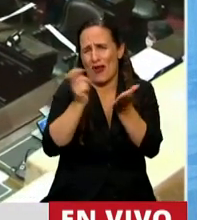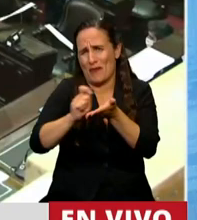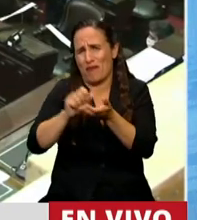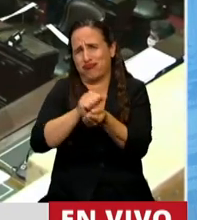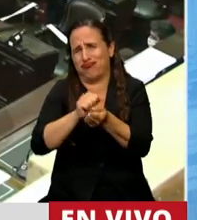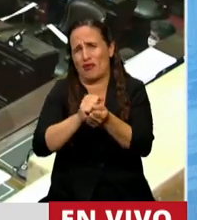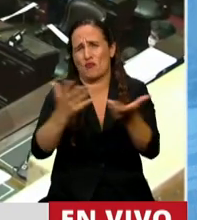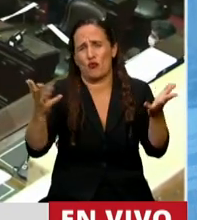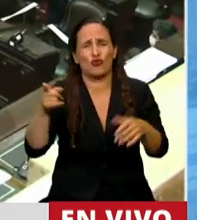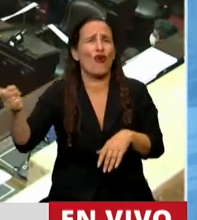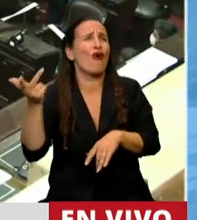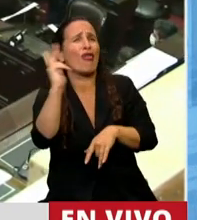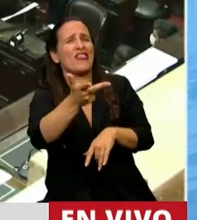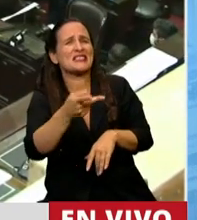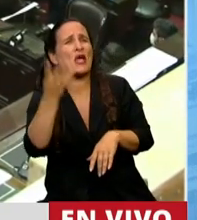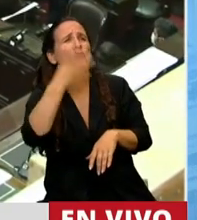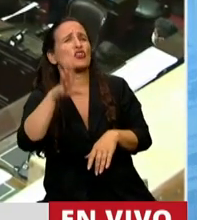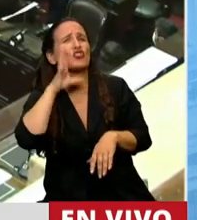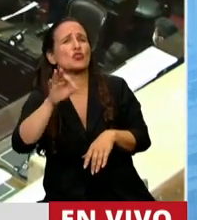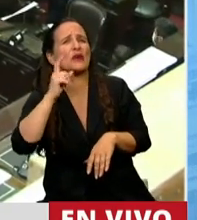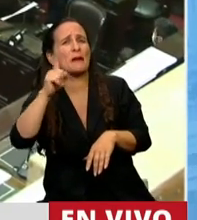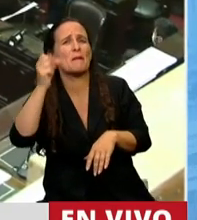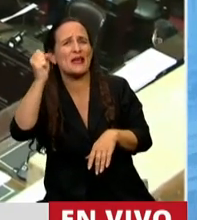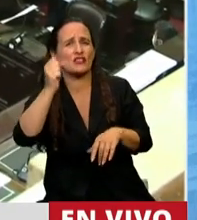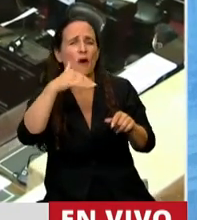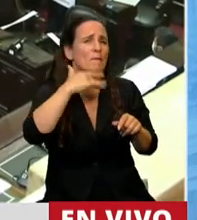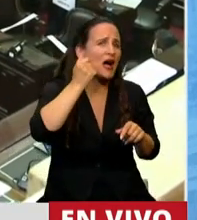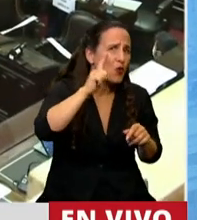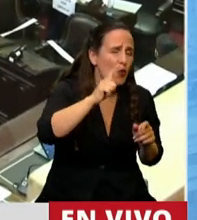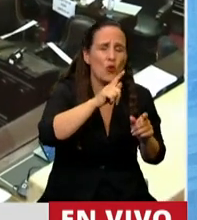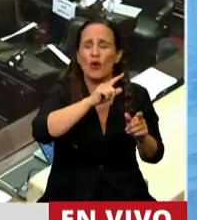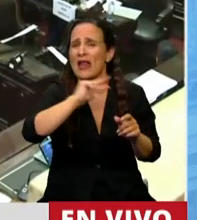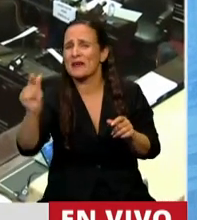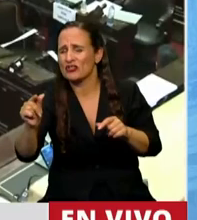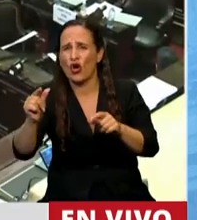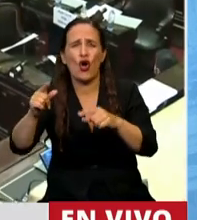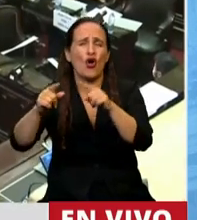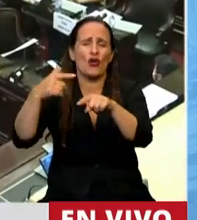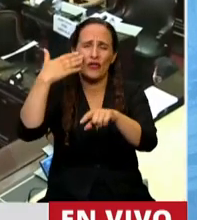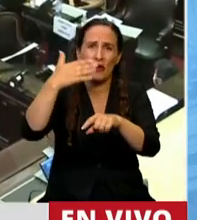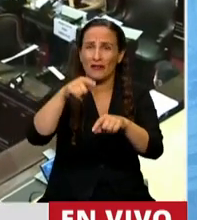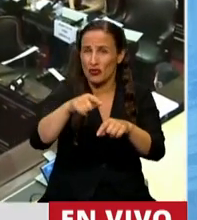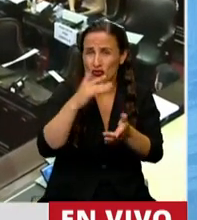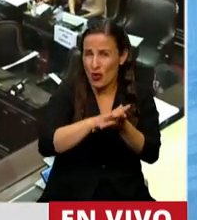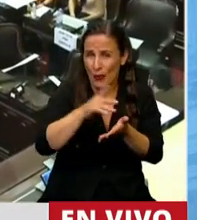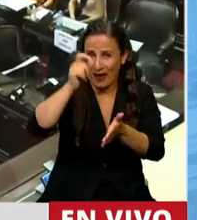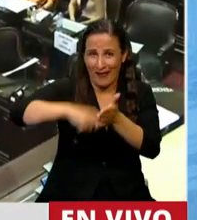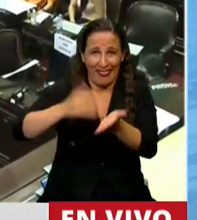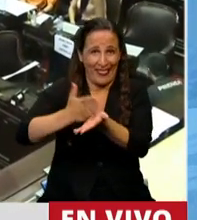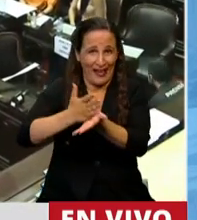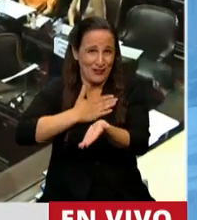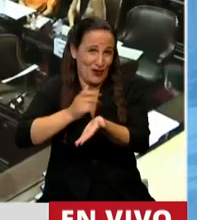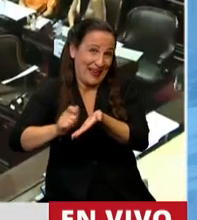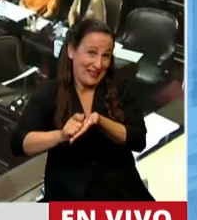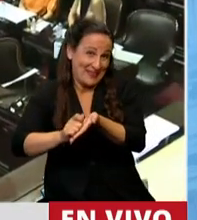Cuando Tailade dice 450.000 pesos que le prestó Majul y que pagó cuando entró Macri, está hablando de derechos de autor. Y 450.000